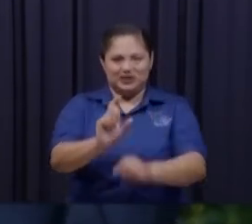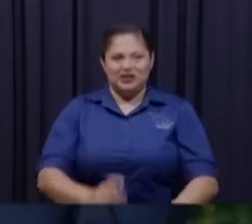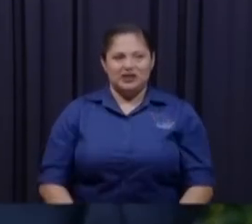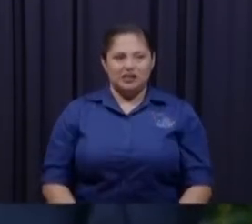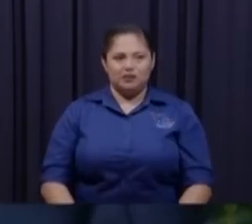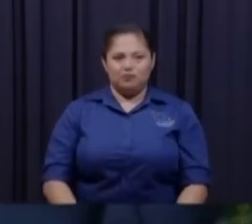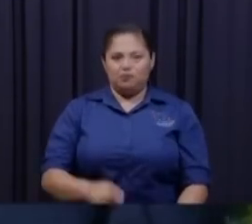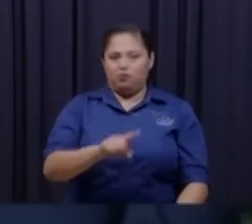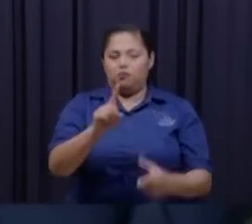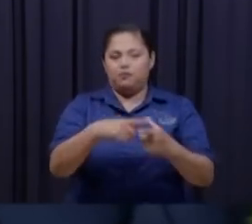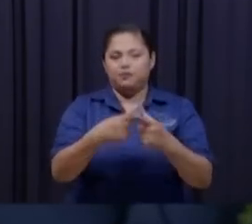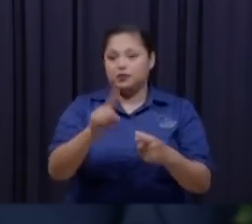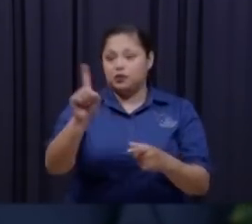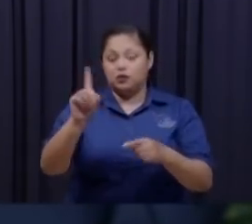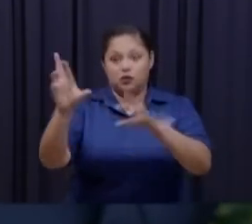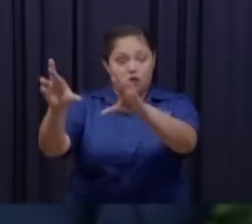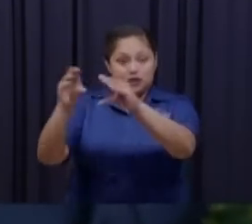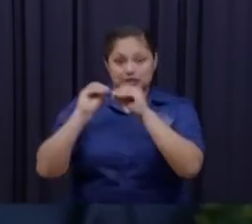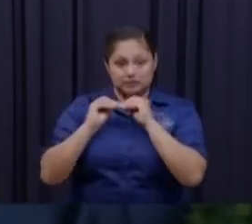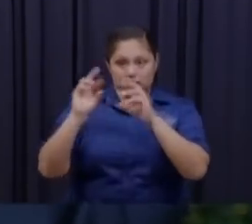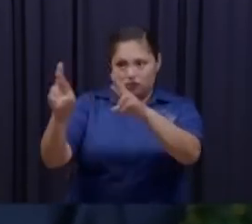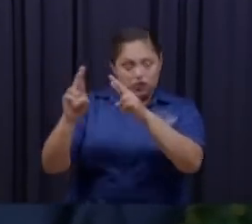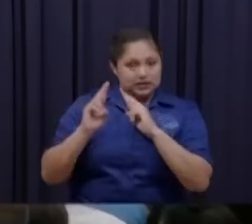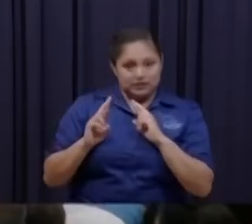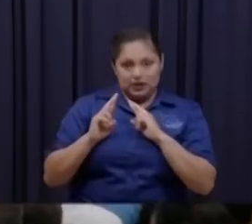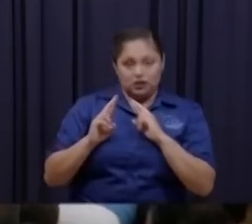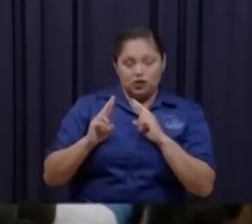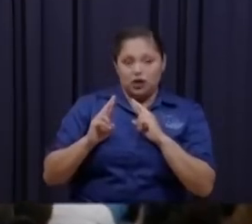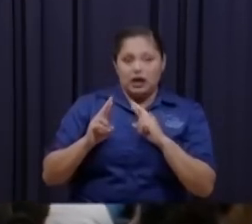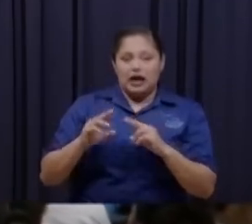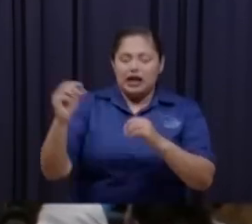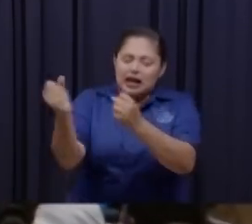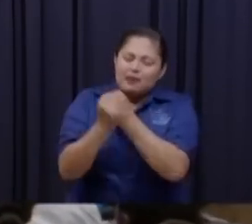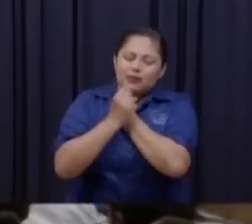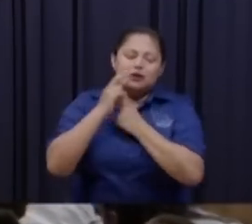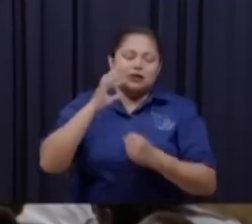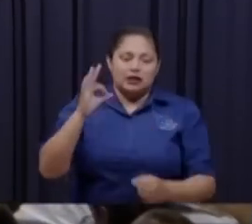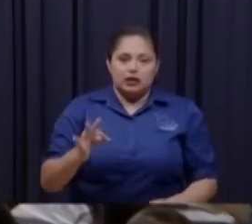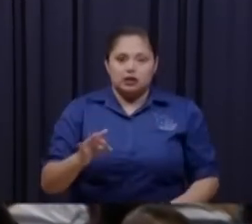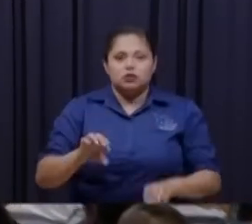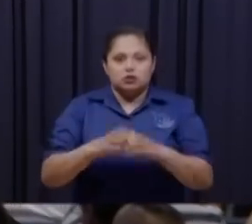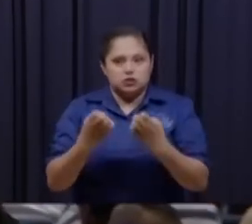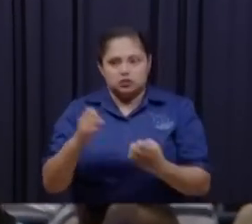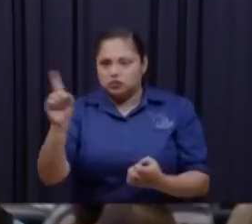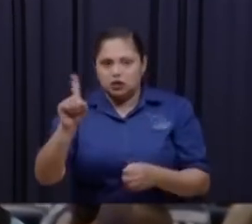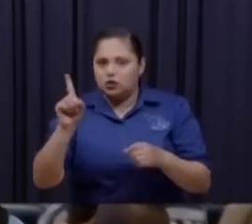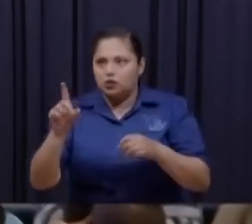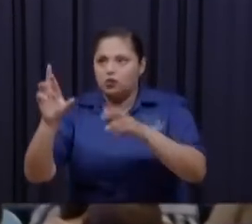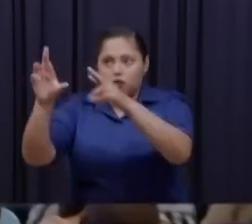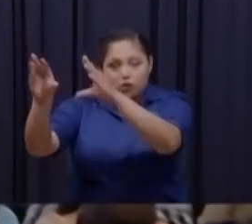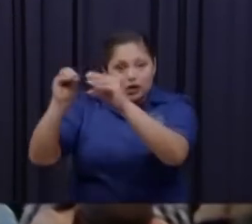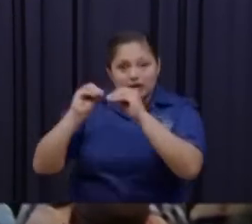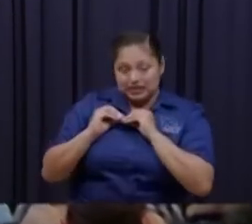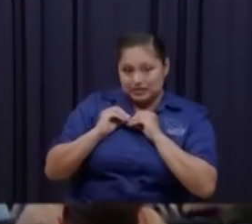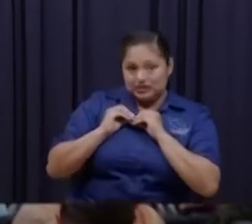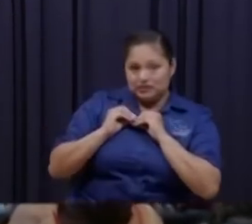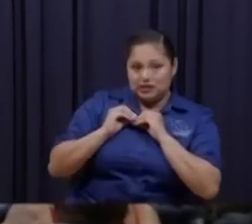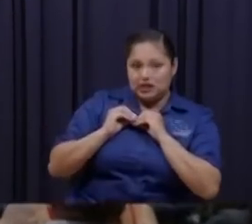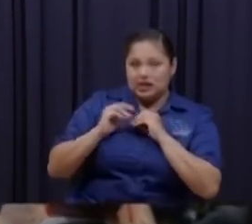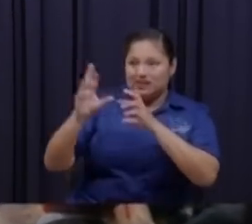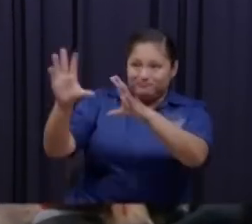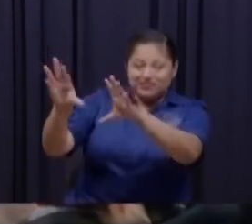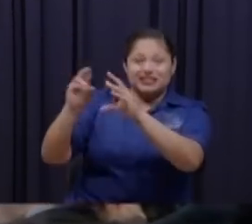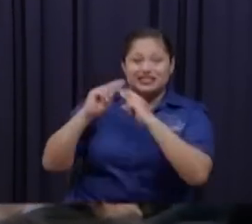al no recibir el amor por la verdad, tengan la plena seguridad que los que no lo reciben, reciben maldición.